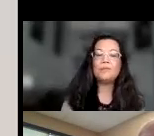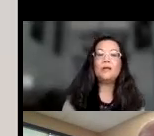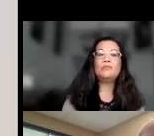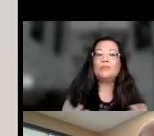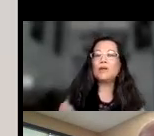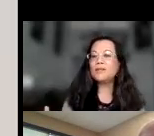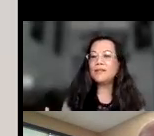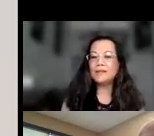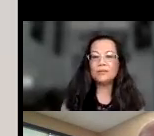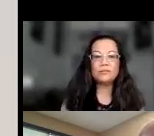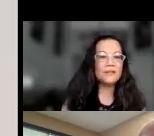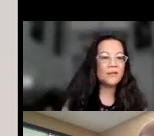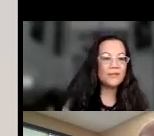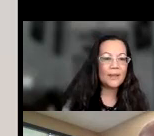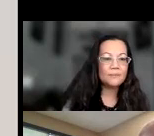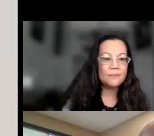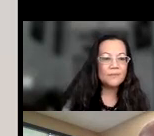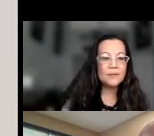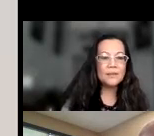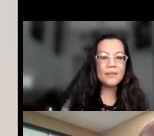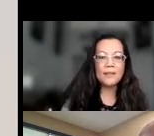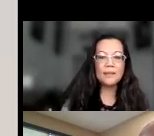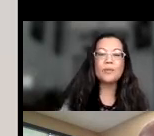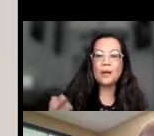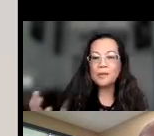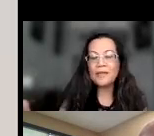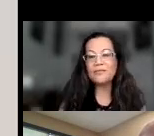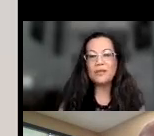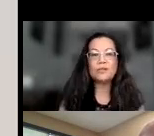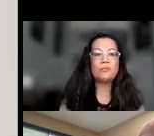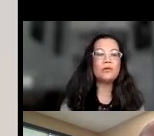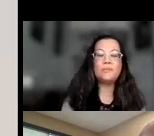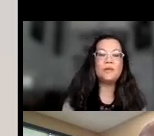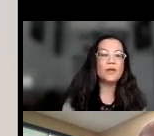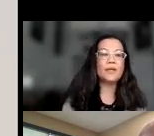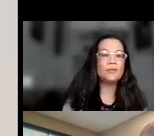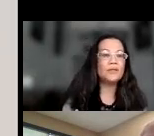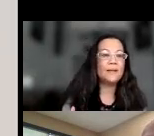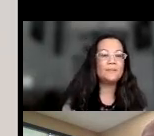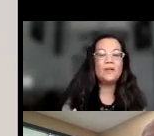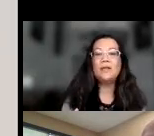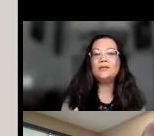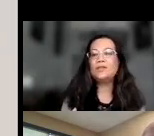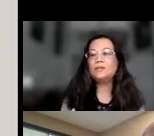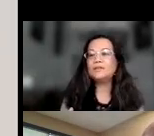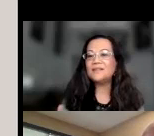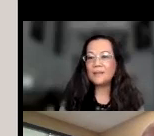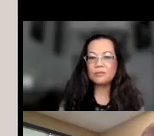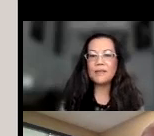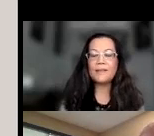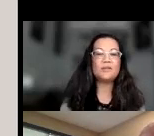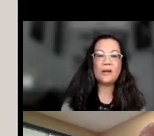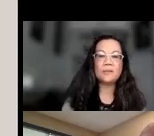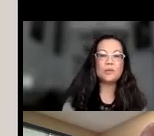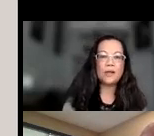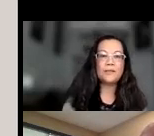socios de la comunidad que tenemos. Nosotros trabajamos juntos con algunos de ellos y probablemente en el futuro vamos a estar trabajando con